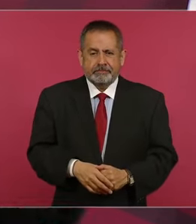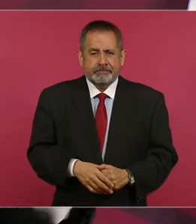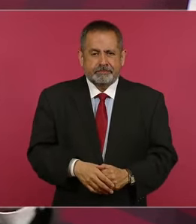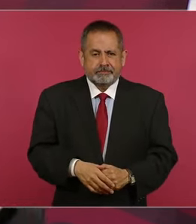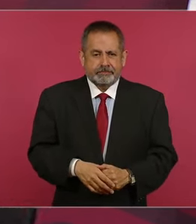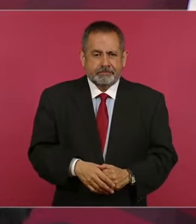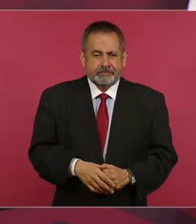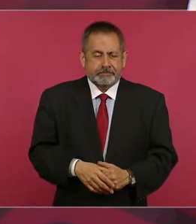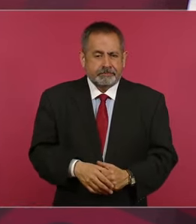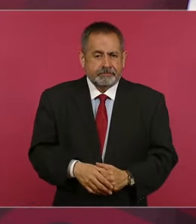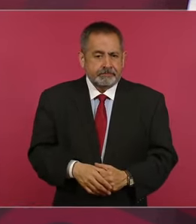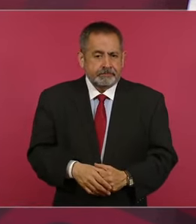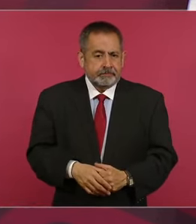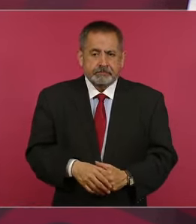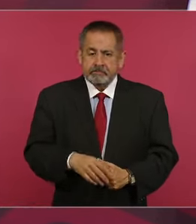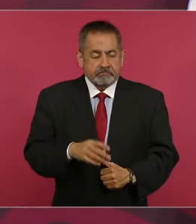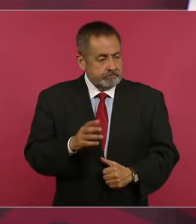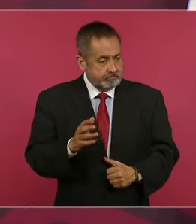y construir